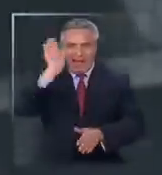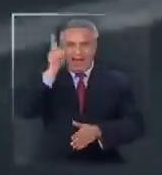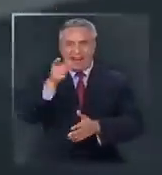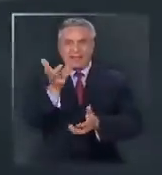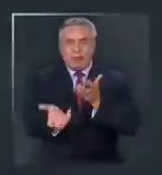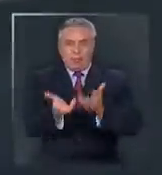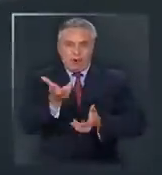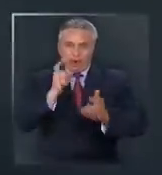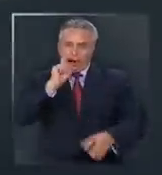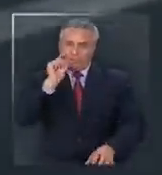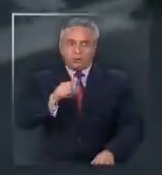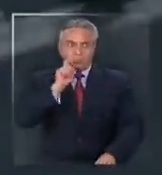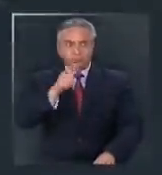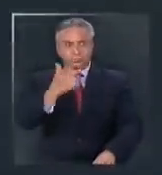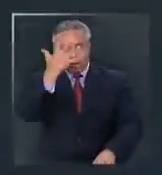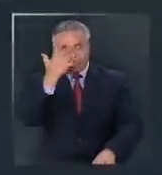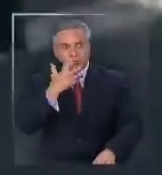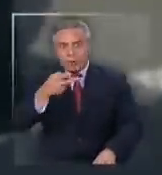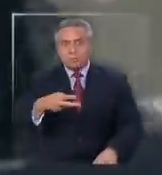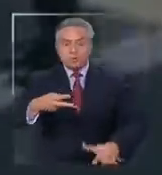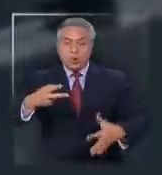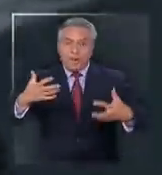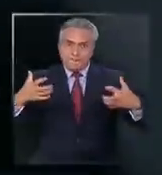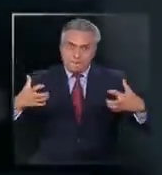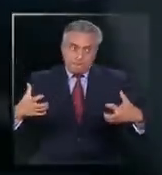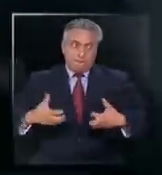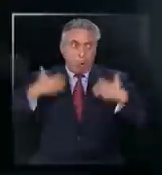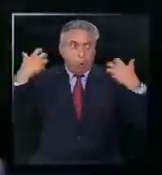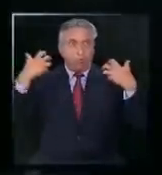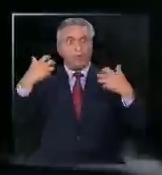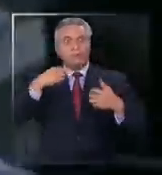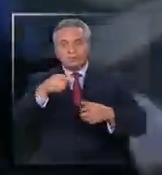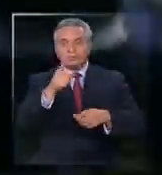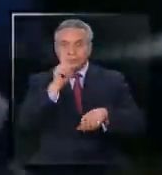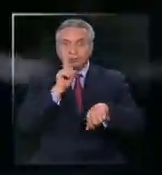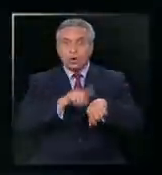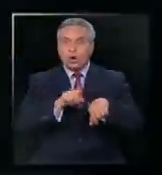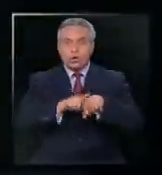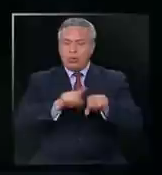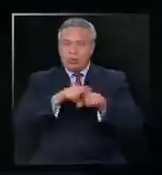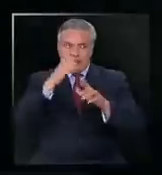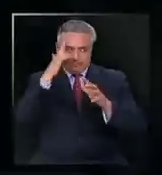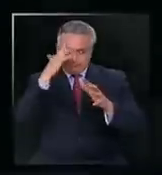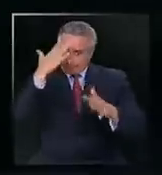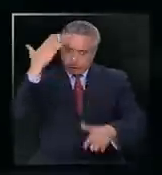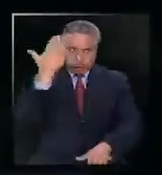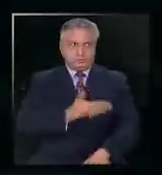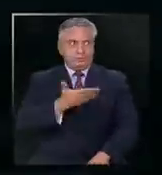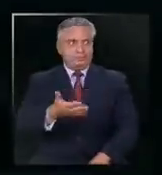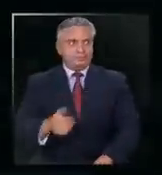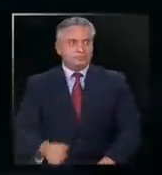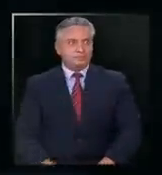El enojo con el paso de los minutos pasó a furia y de un momento a otro a ira.